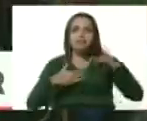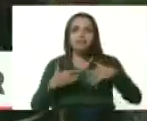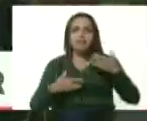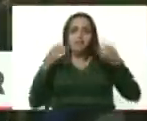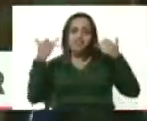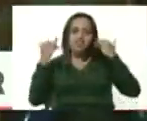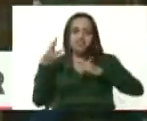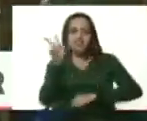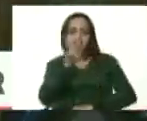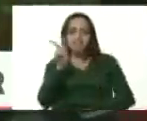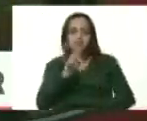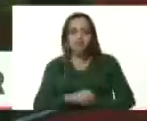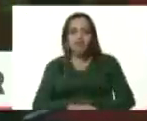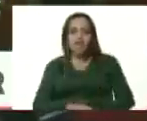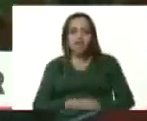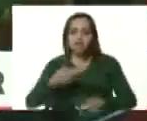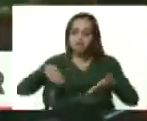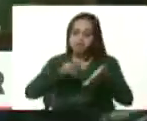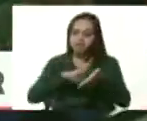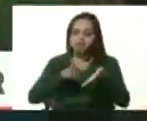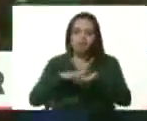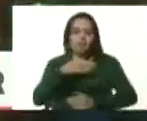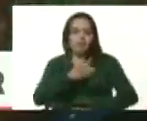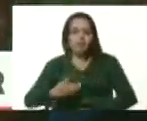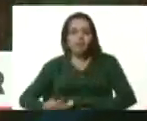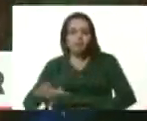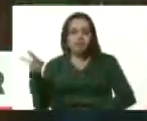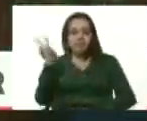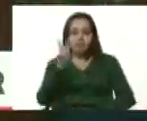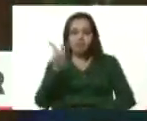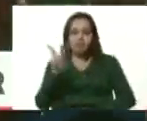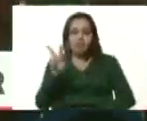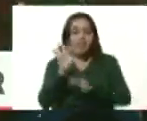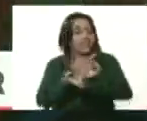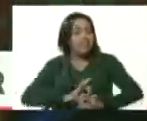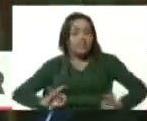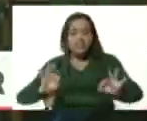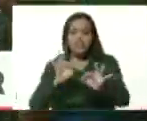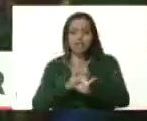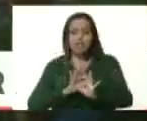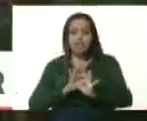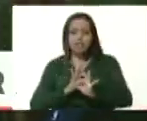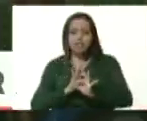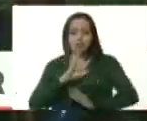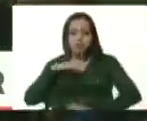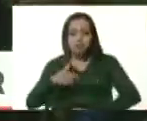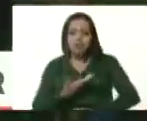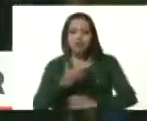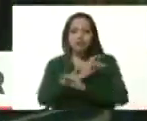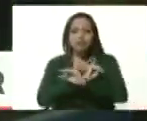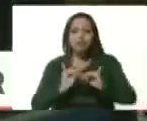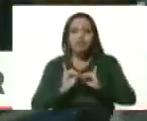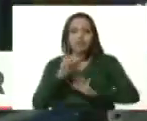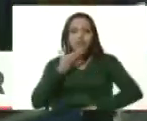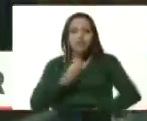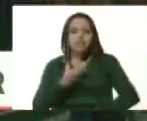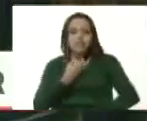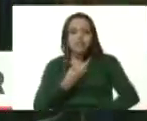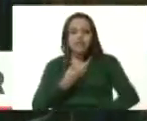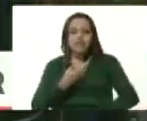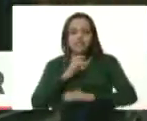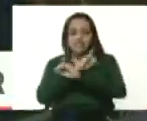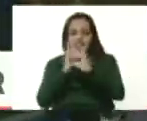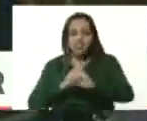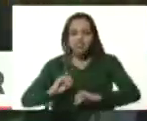Venezuela. Lo ha reiterado el jefe de Estado venezolano: nada ni nadie va a acabar con las Navidades Felices